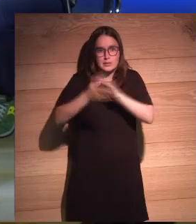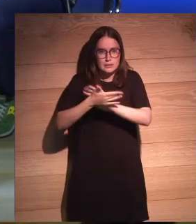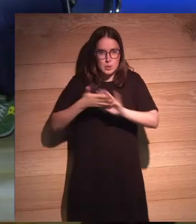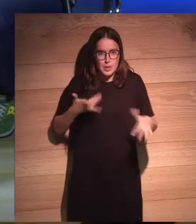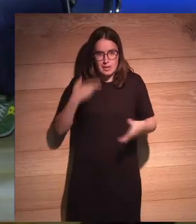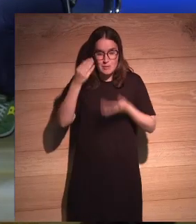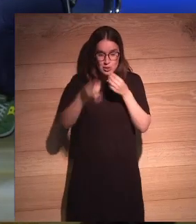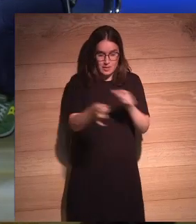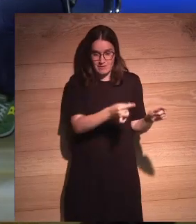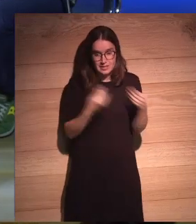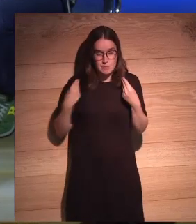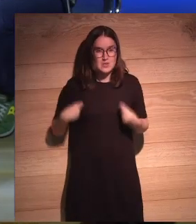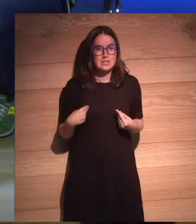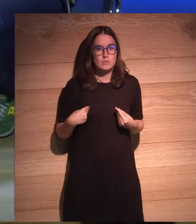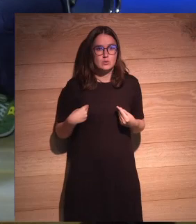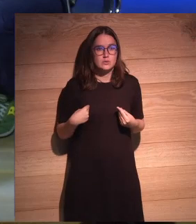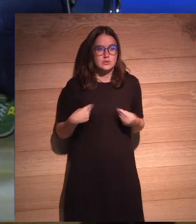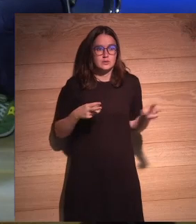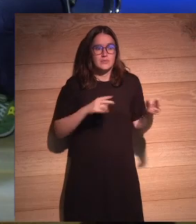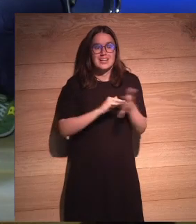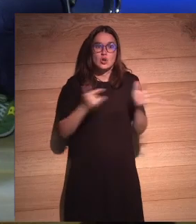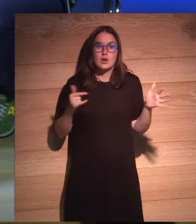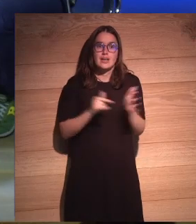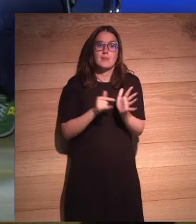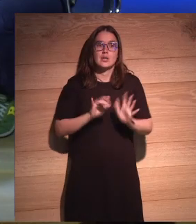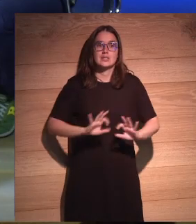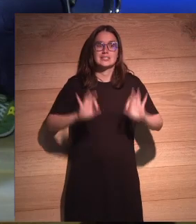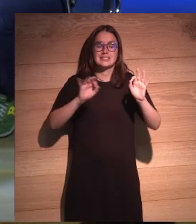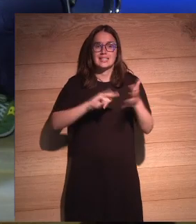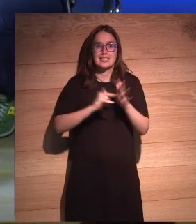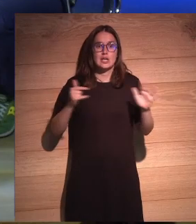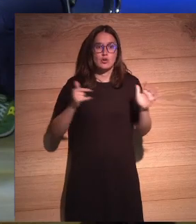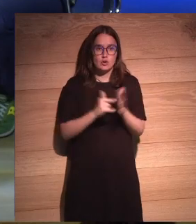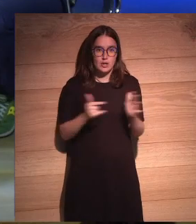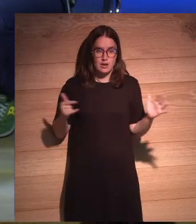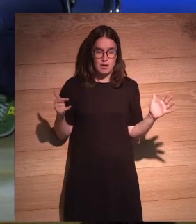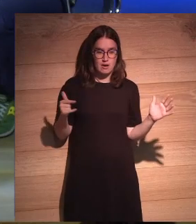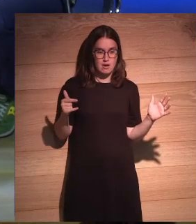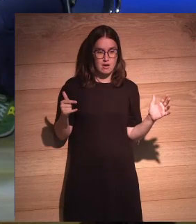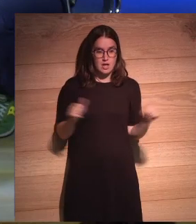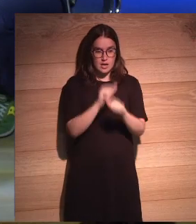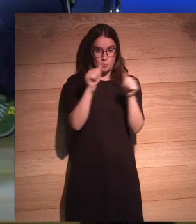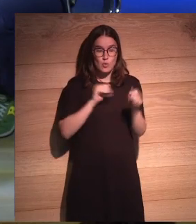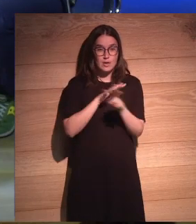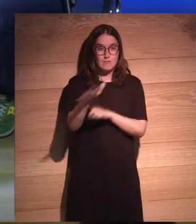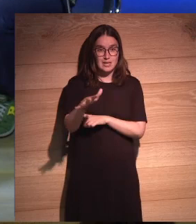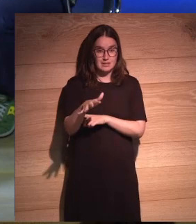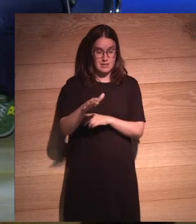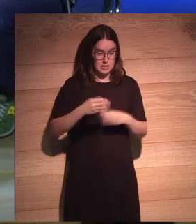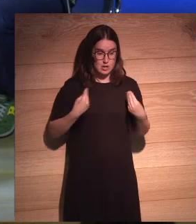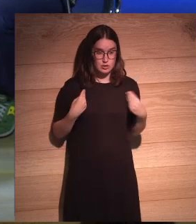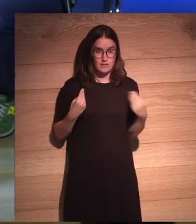cuántas. Y creo que ese debate es sobre tecnología, pero sobre la tecnología en el modo en el que impacta sobre los modos